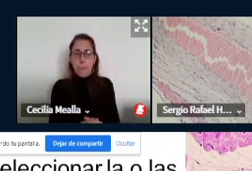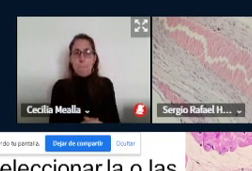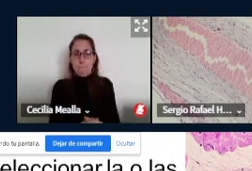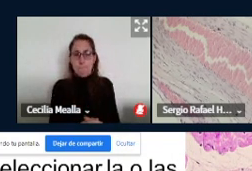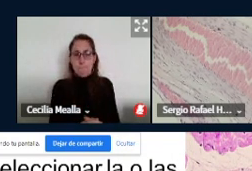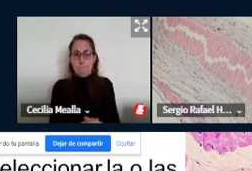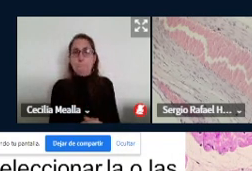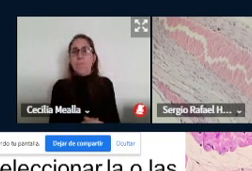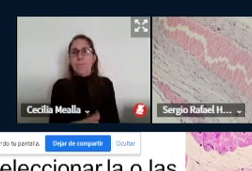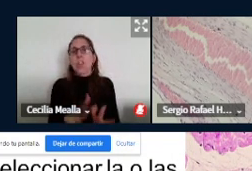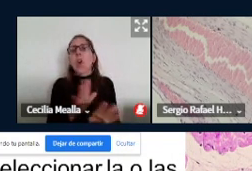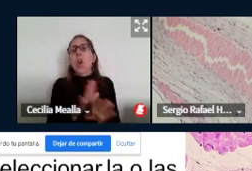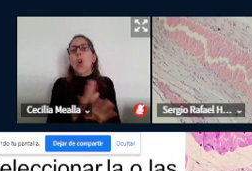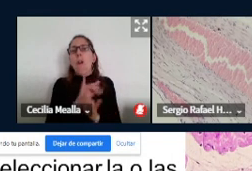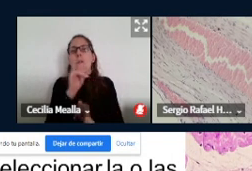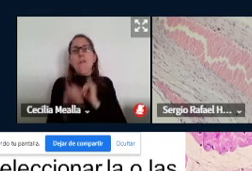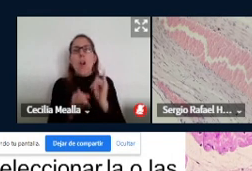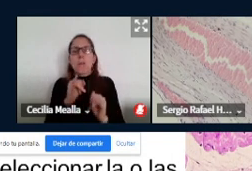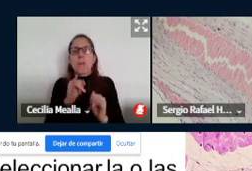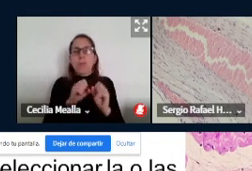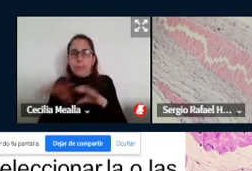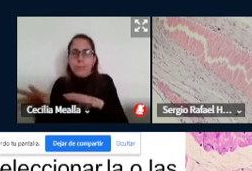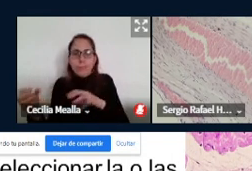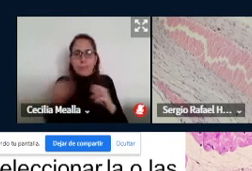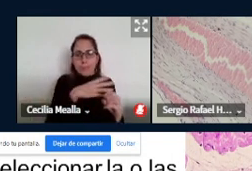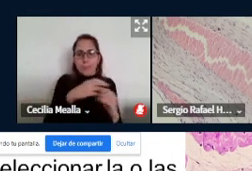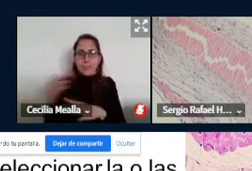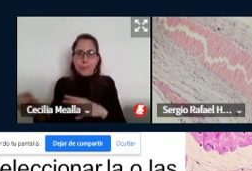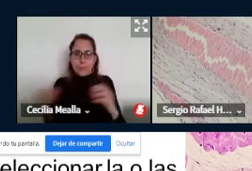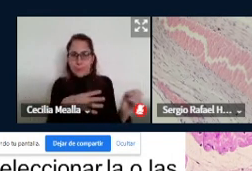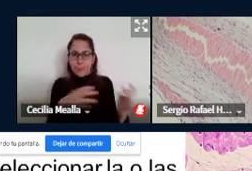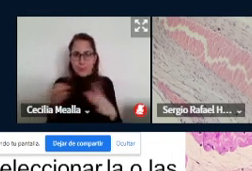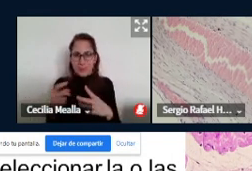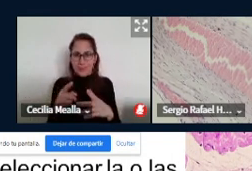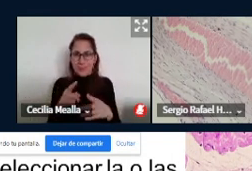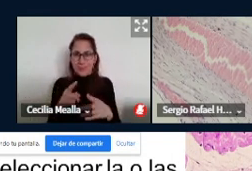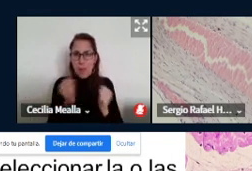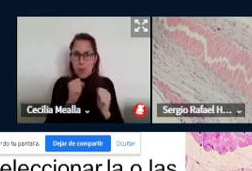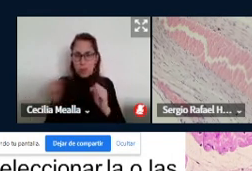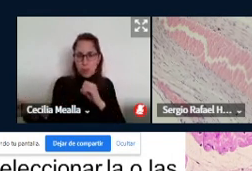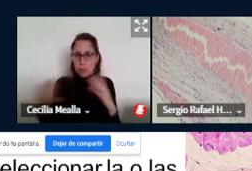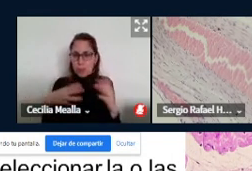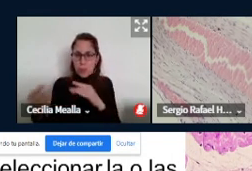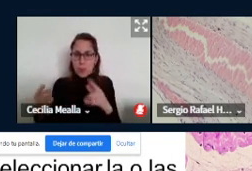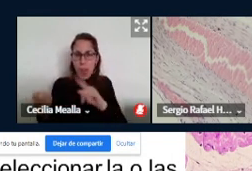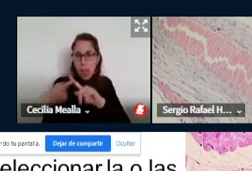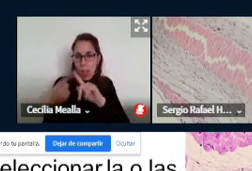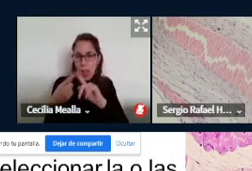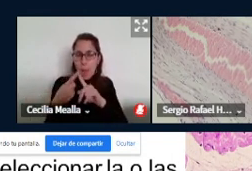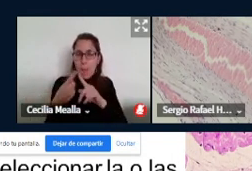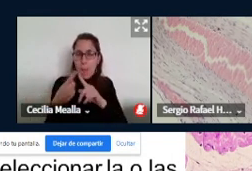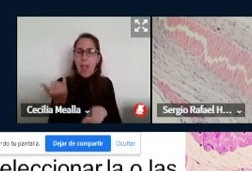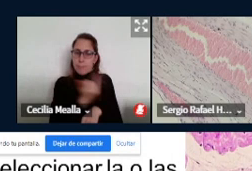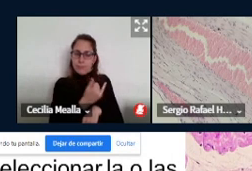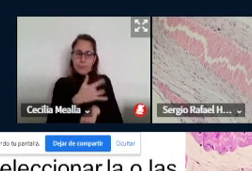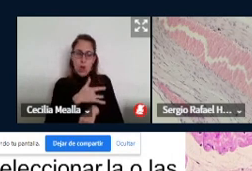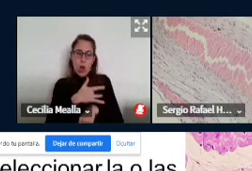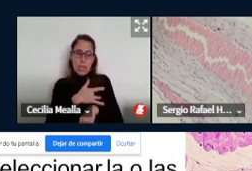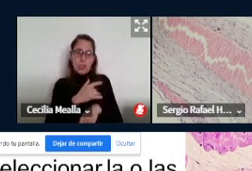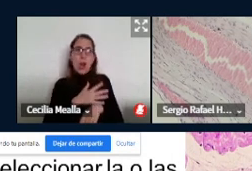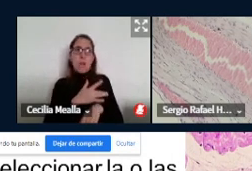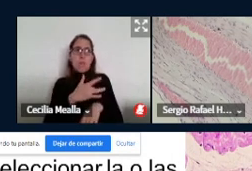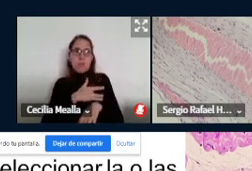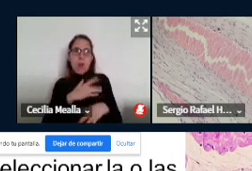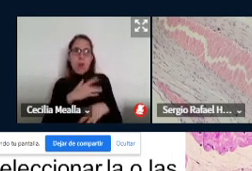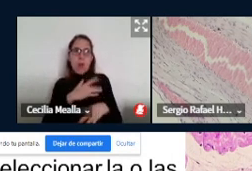Por eso les decía yo el pasaje de información, ¿sí? En la Claro. conducción de estos impulsos nerviosos para decirle al corazón, bueno, mantén este ritmo